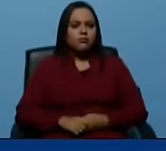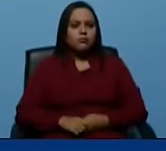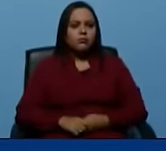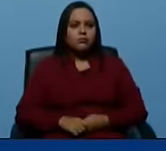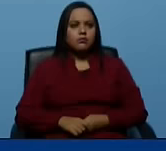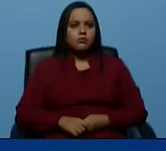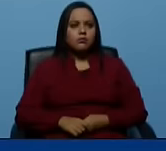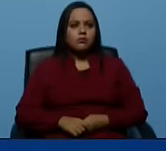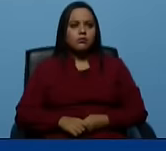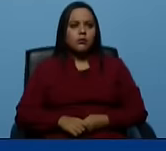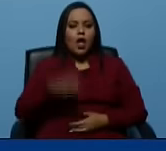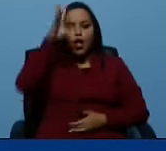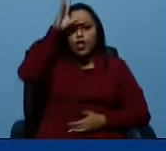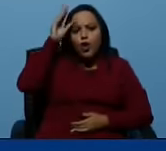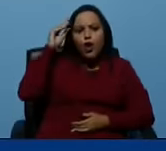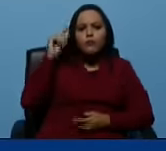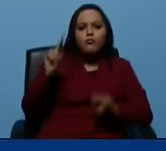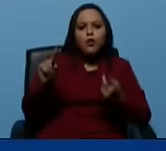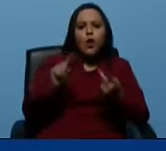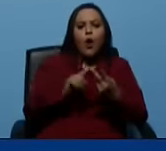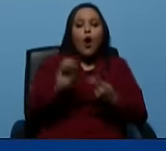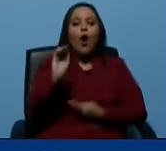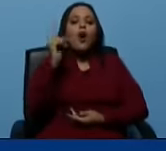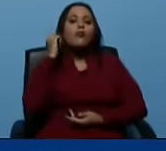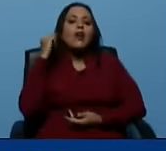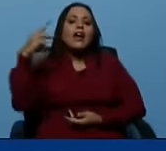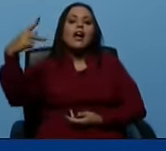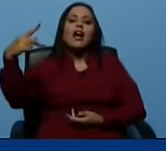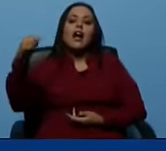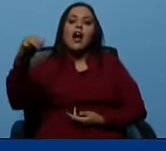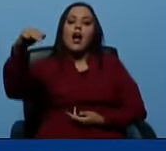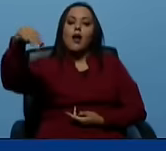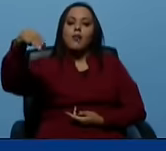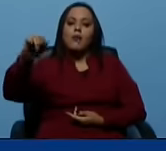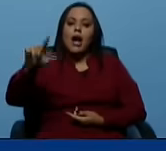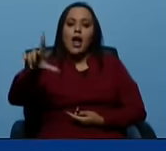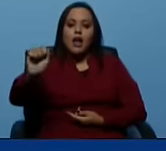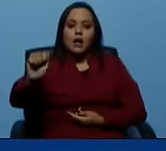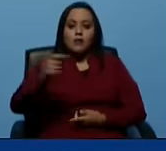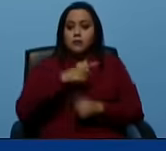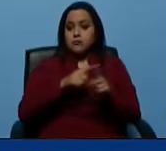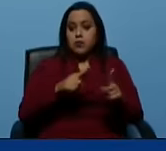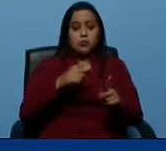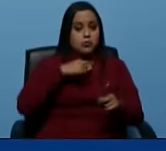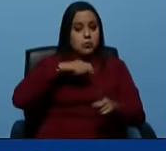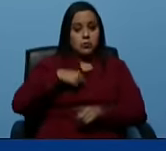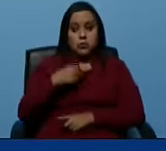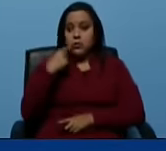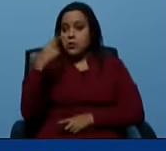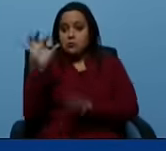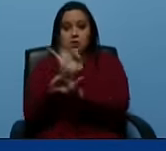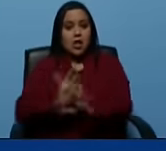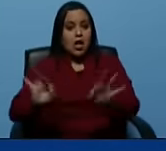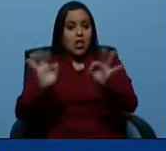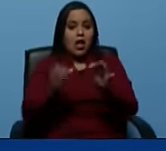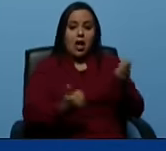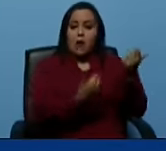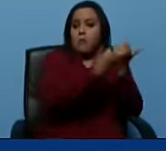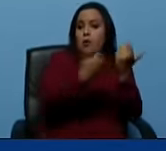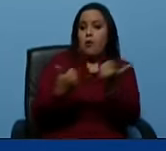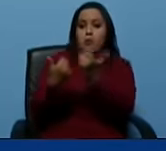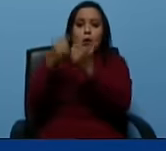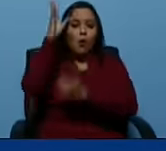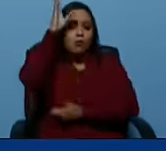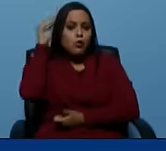si es Trump o Kamala. Ustedes no verán ni una opinión nuestra, ni para favorecer a uno ni al otro, ni meternos en sus